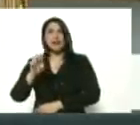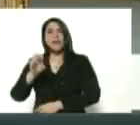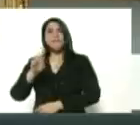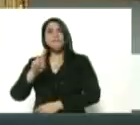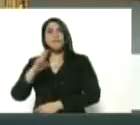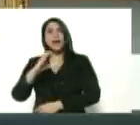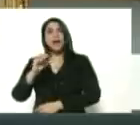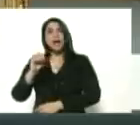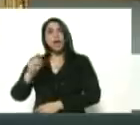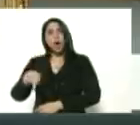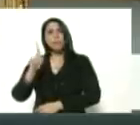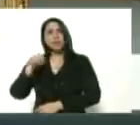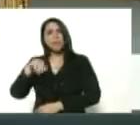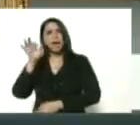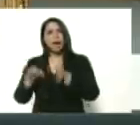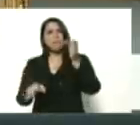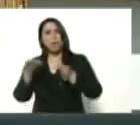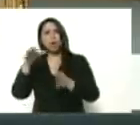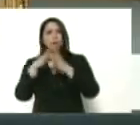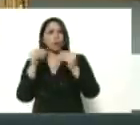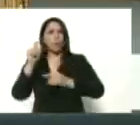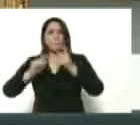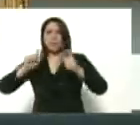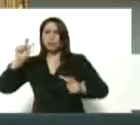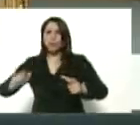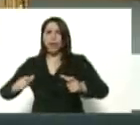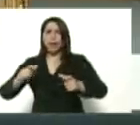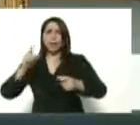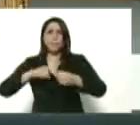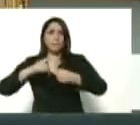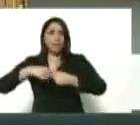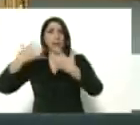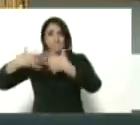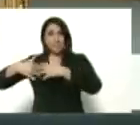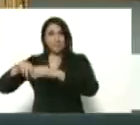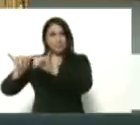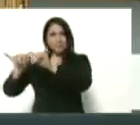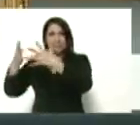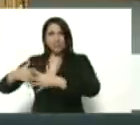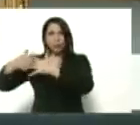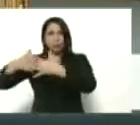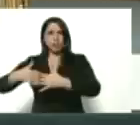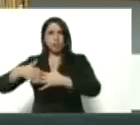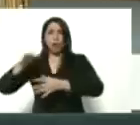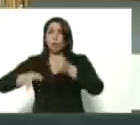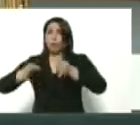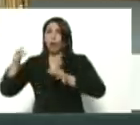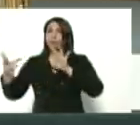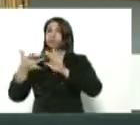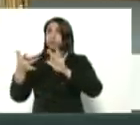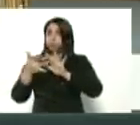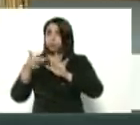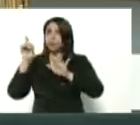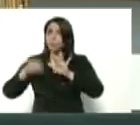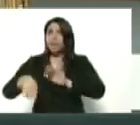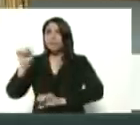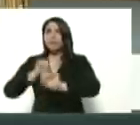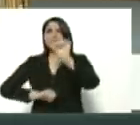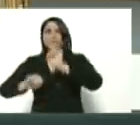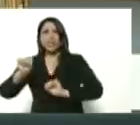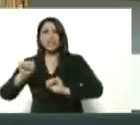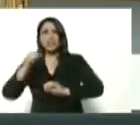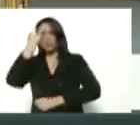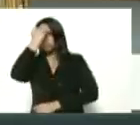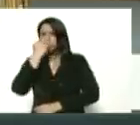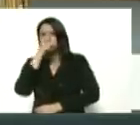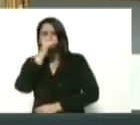a los abogados y a todo el personal de la empresa Silvercop, abogados muy vinculados a la defensa de los capos de